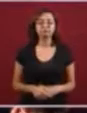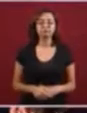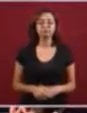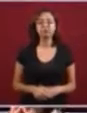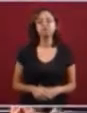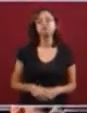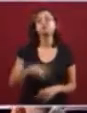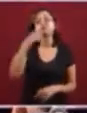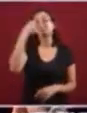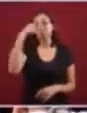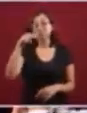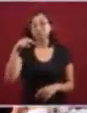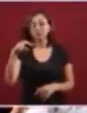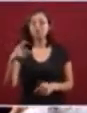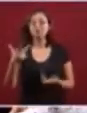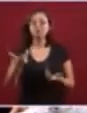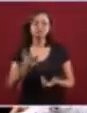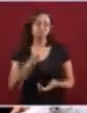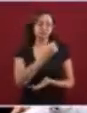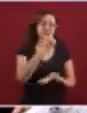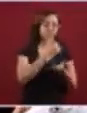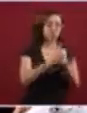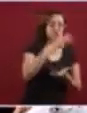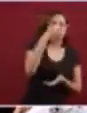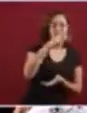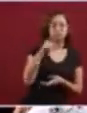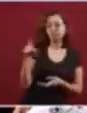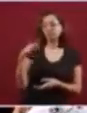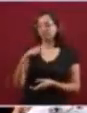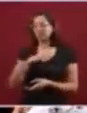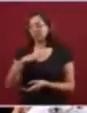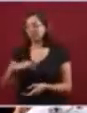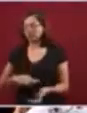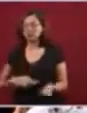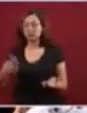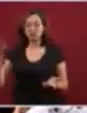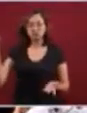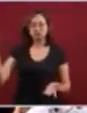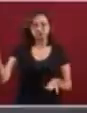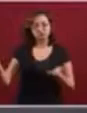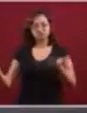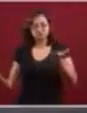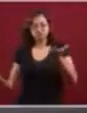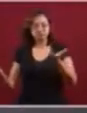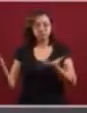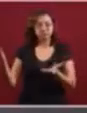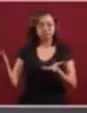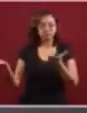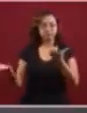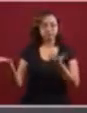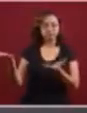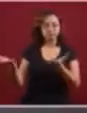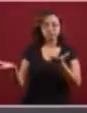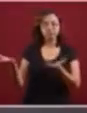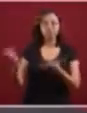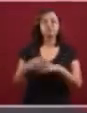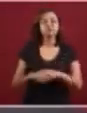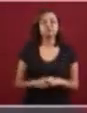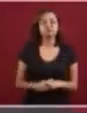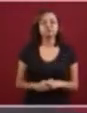para que así se mantenga un buen servicio en el actual aeropuerto y